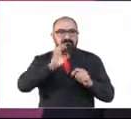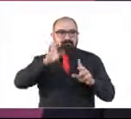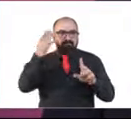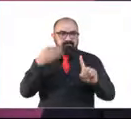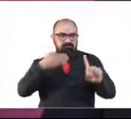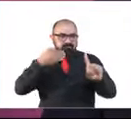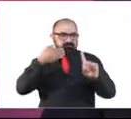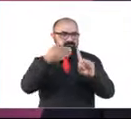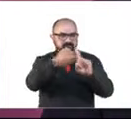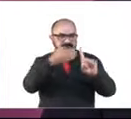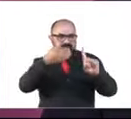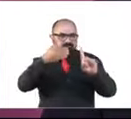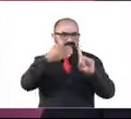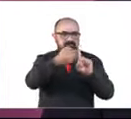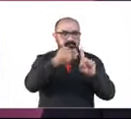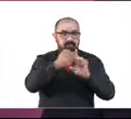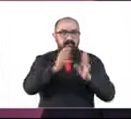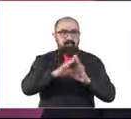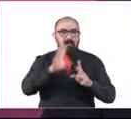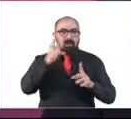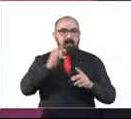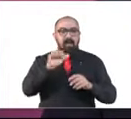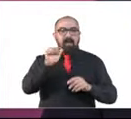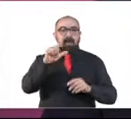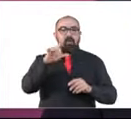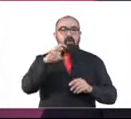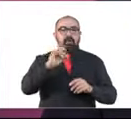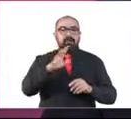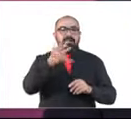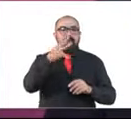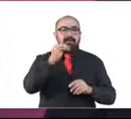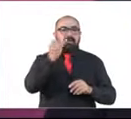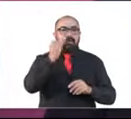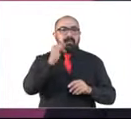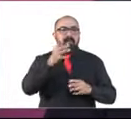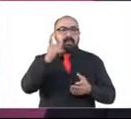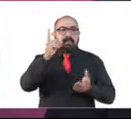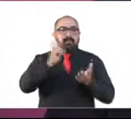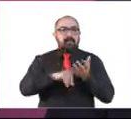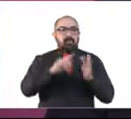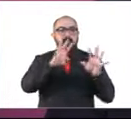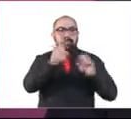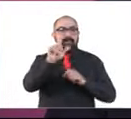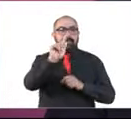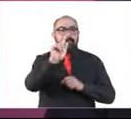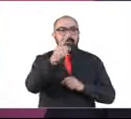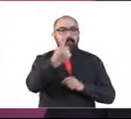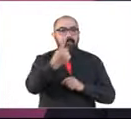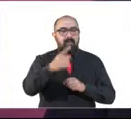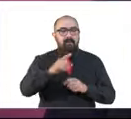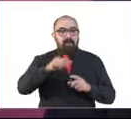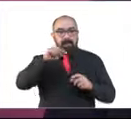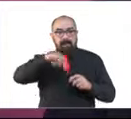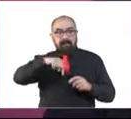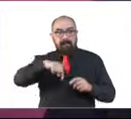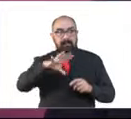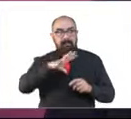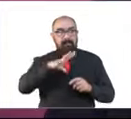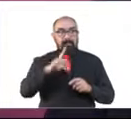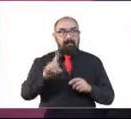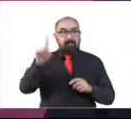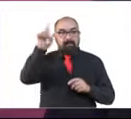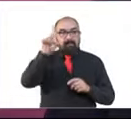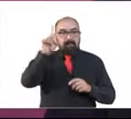se ejerció con el llamado halconazo el 10 de junio de 1971. Aquí hay una parte que tiene que ver